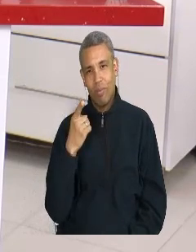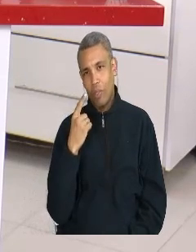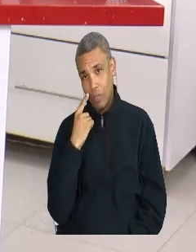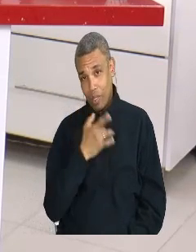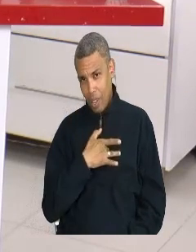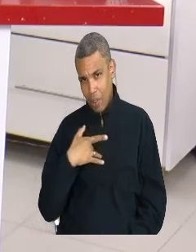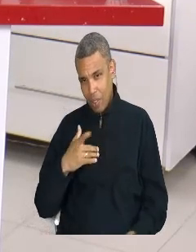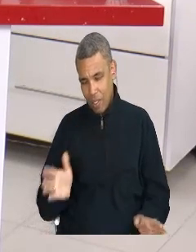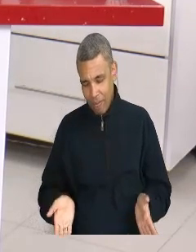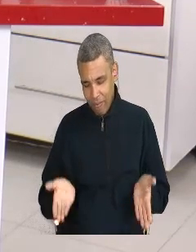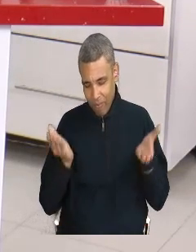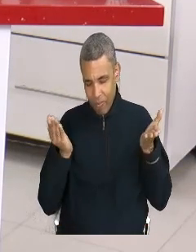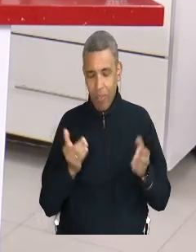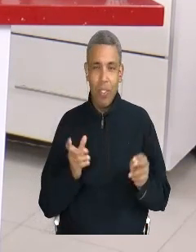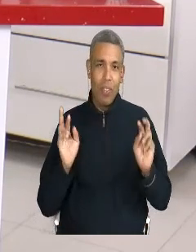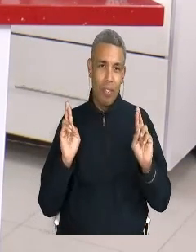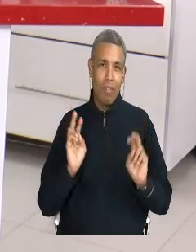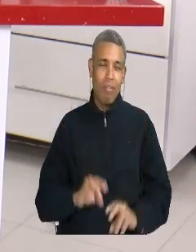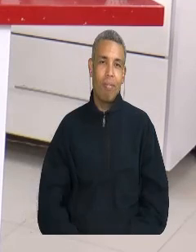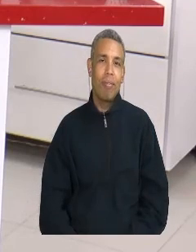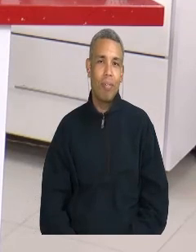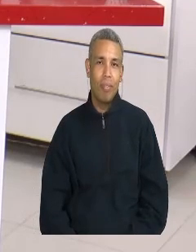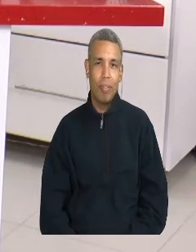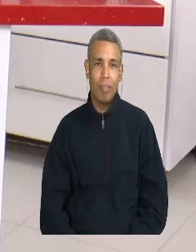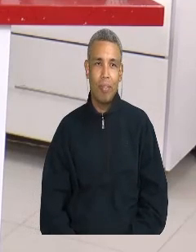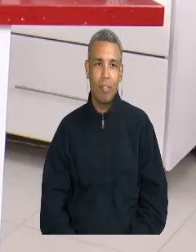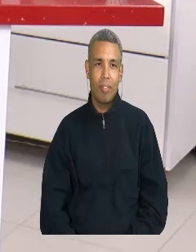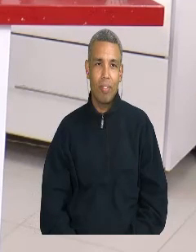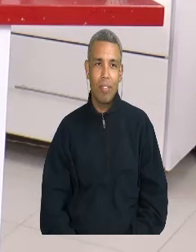Ya, dejamos el arroz ahí quietico.